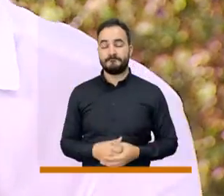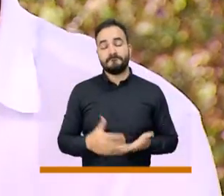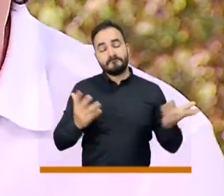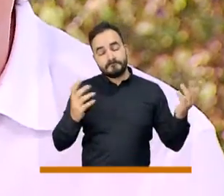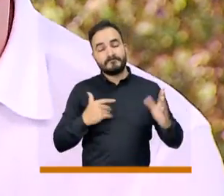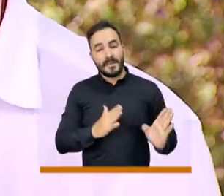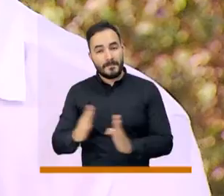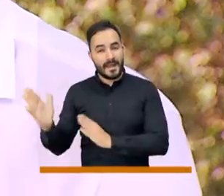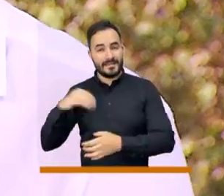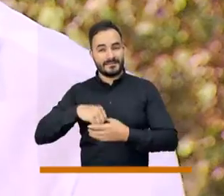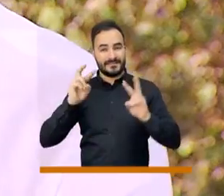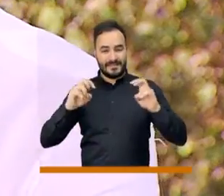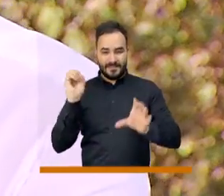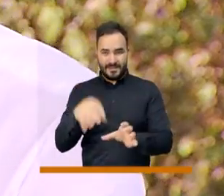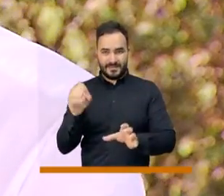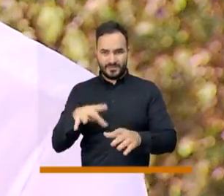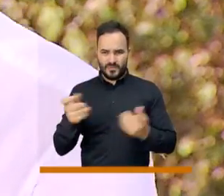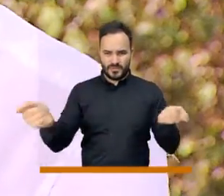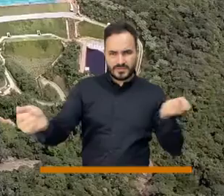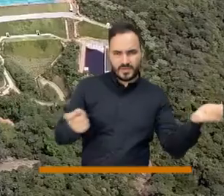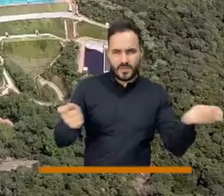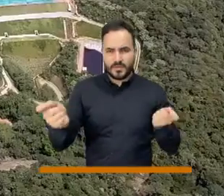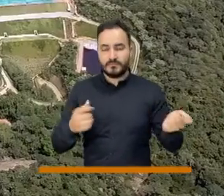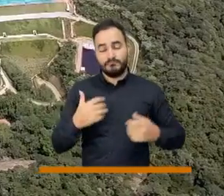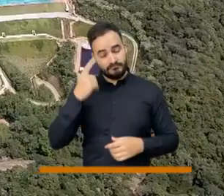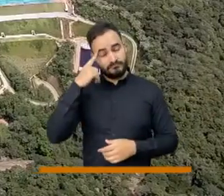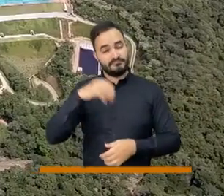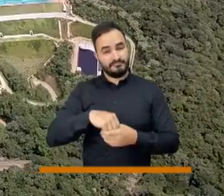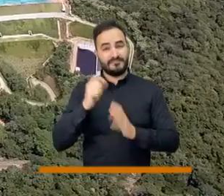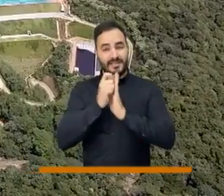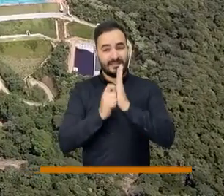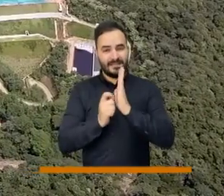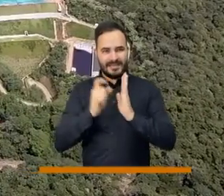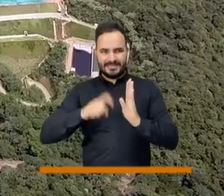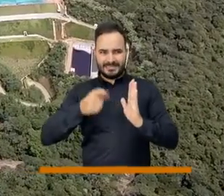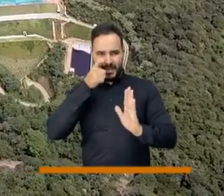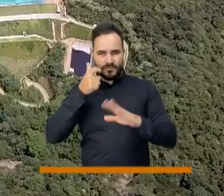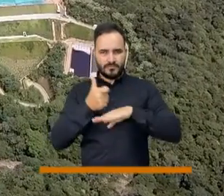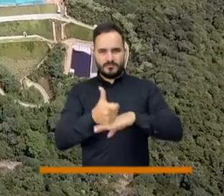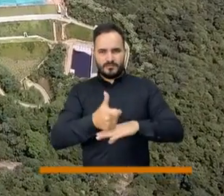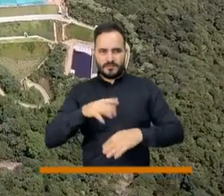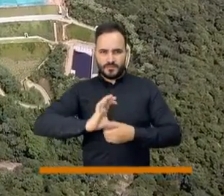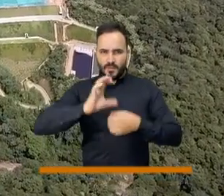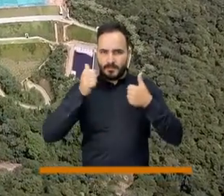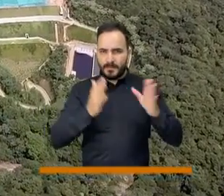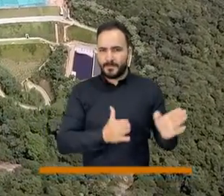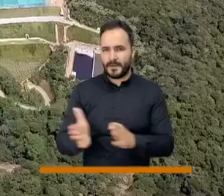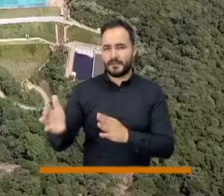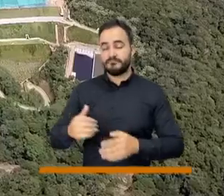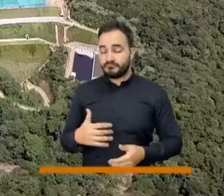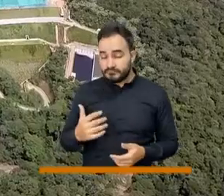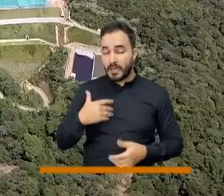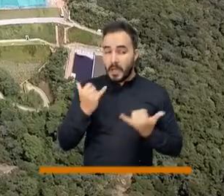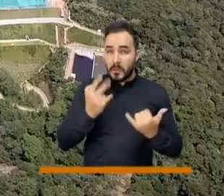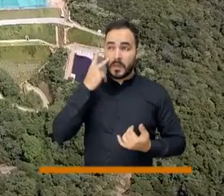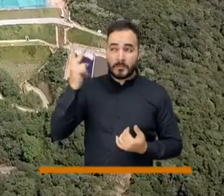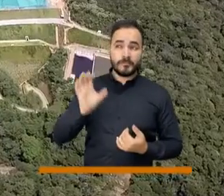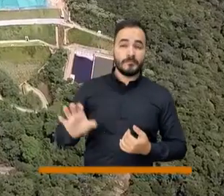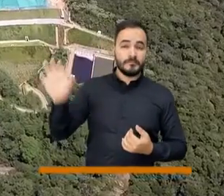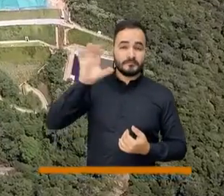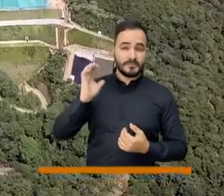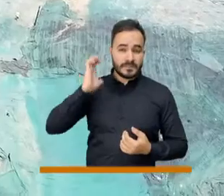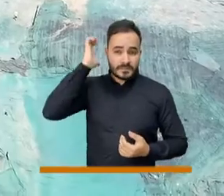y la gestión de los residuos hace parte también de estos criterios de planificación de una ciudad. Hoy podemos encontrar economías